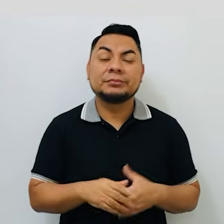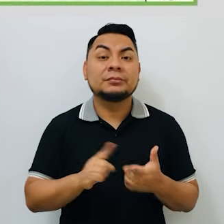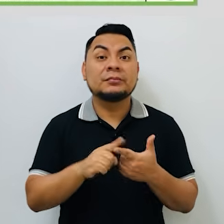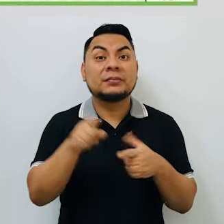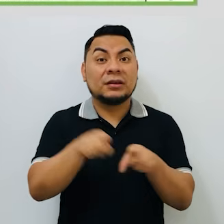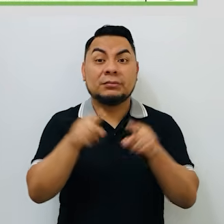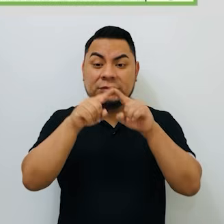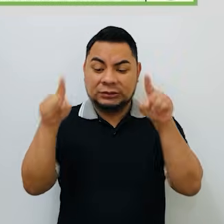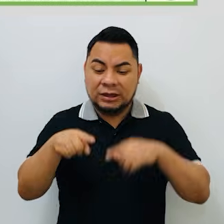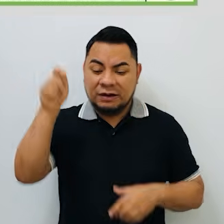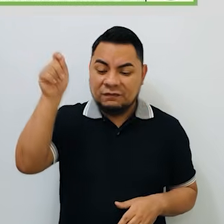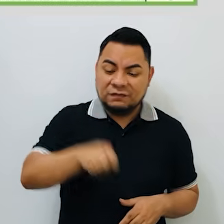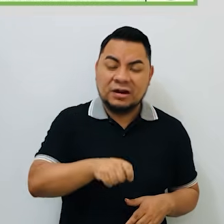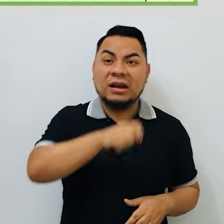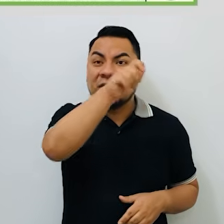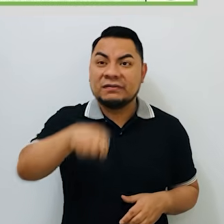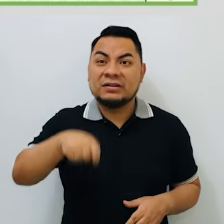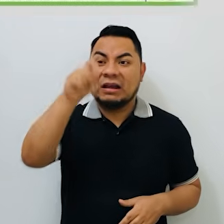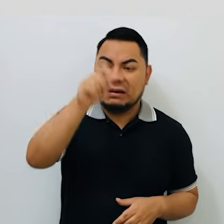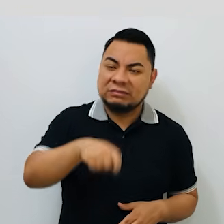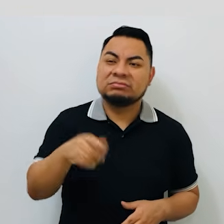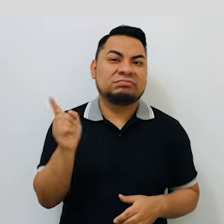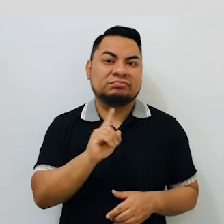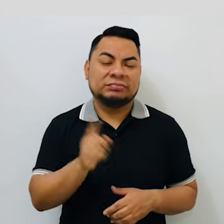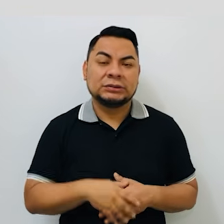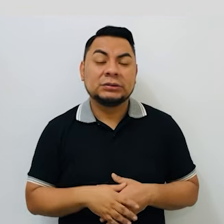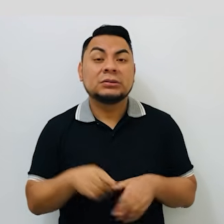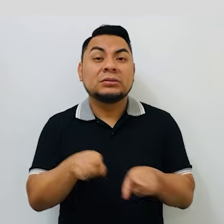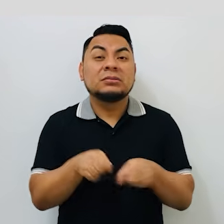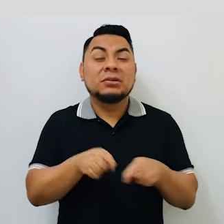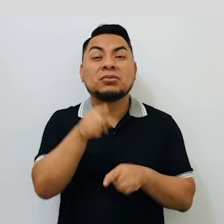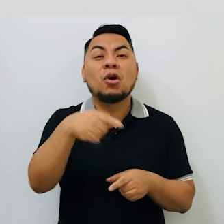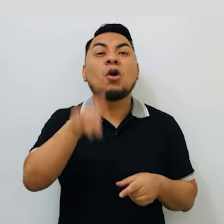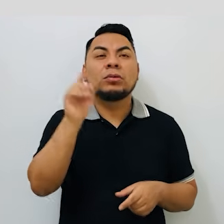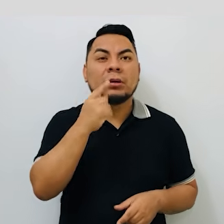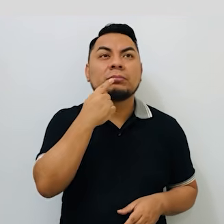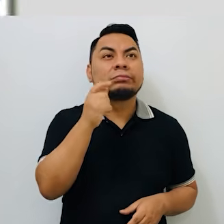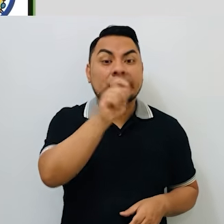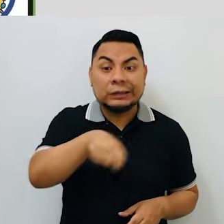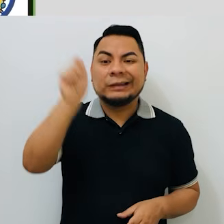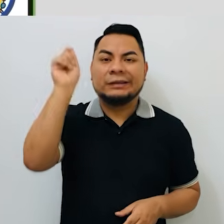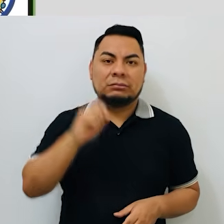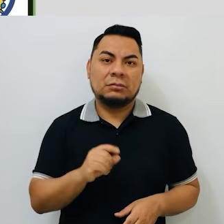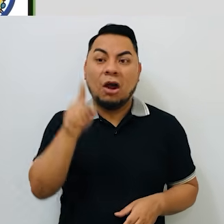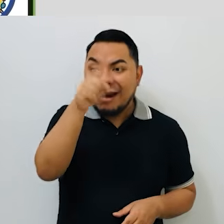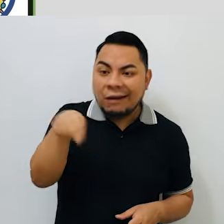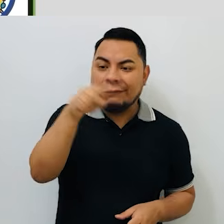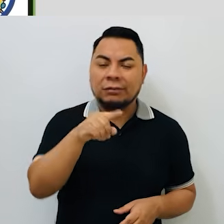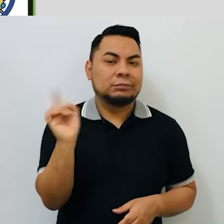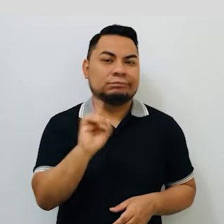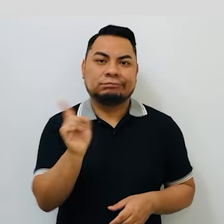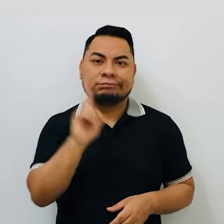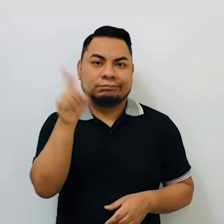de la cruz o el aspa está fuera del recuadro del símbolo. Si se usó un signo distinto de la cruz o el aspa para